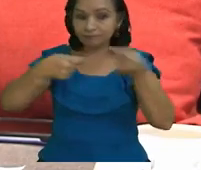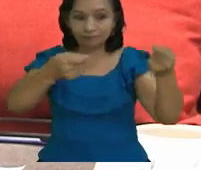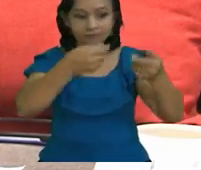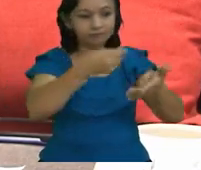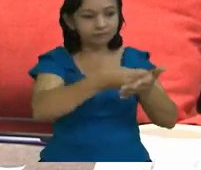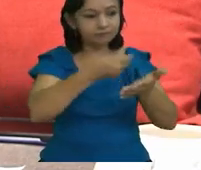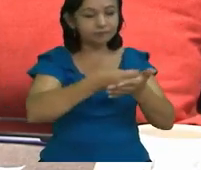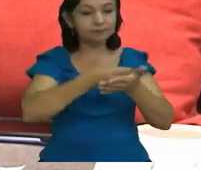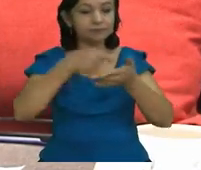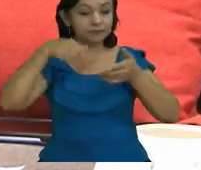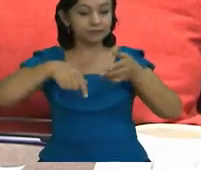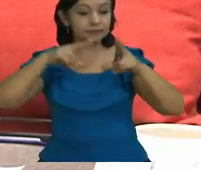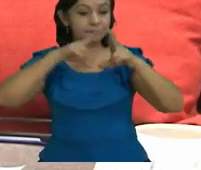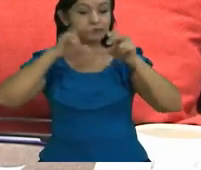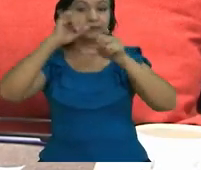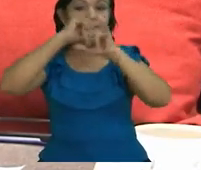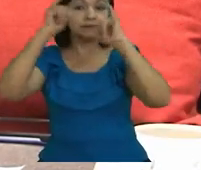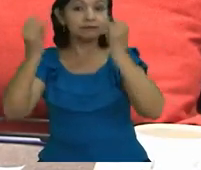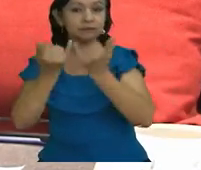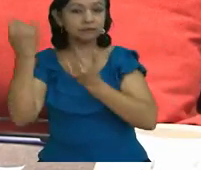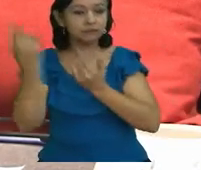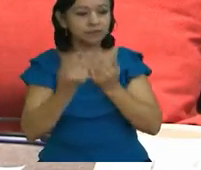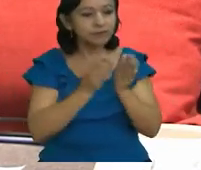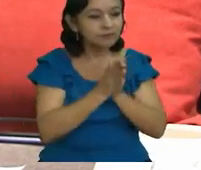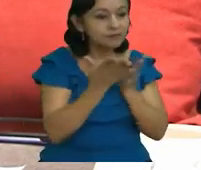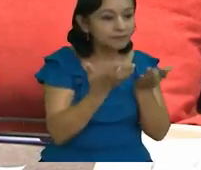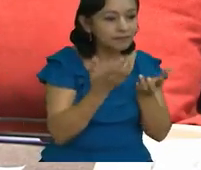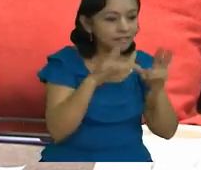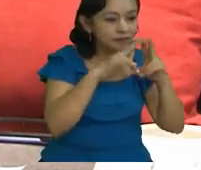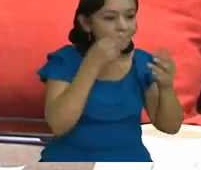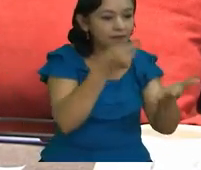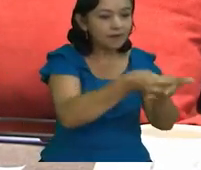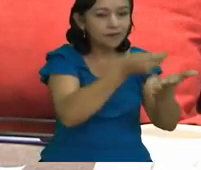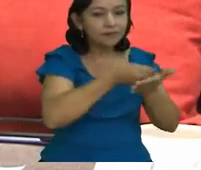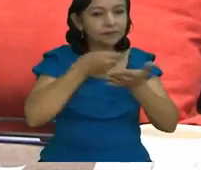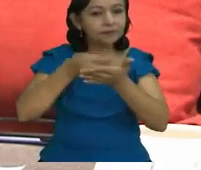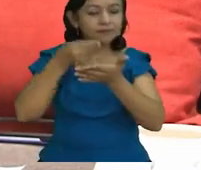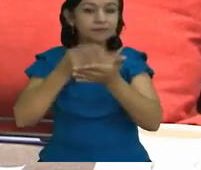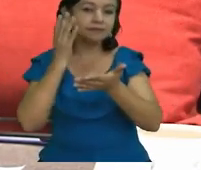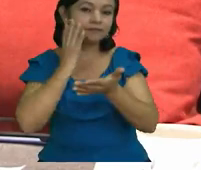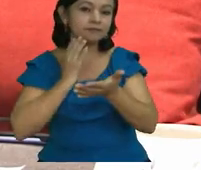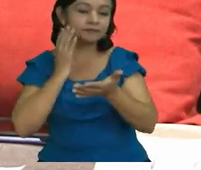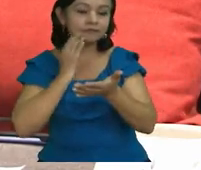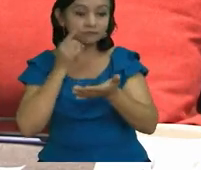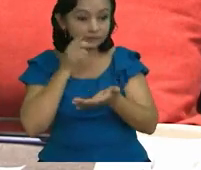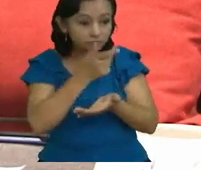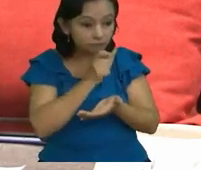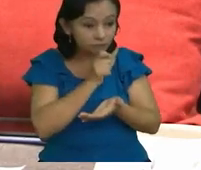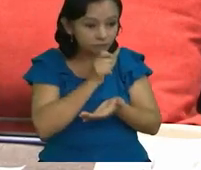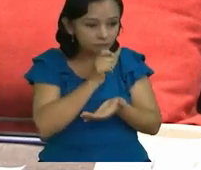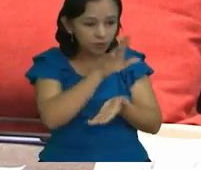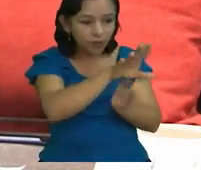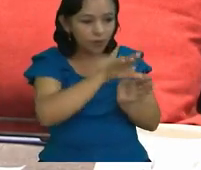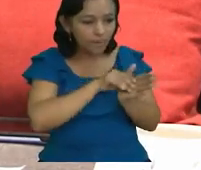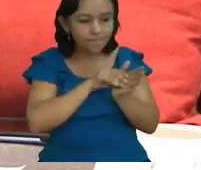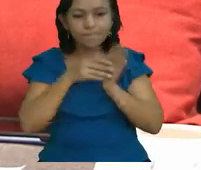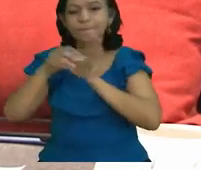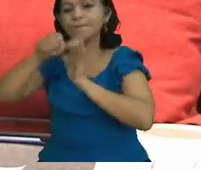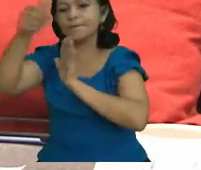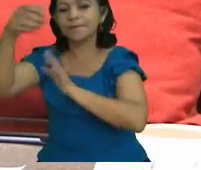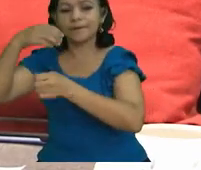donde expertos nacionales e internacionales venimos a compartir conocimiento y experiencias exitosas que han funcionado,